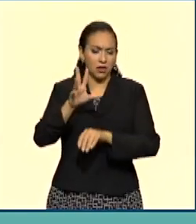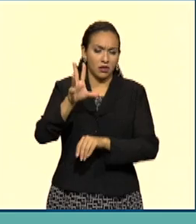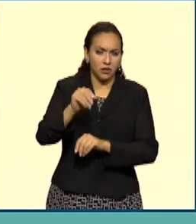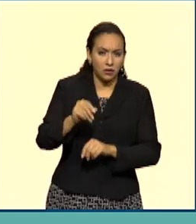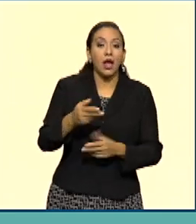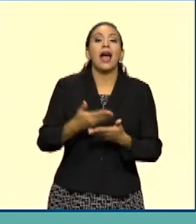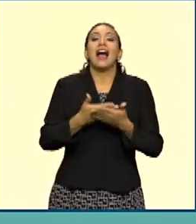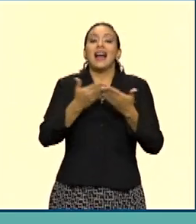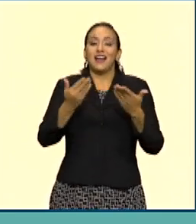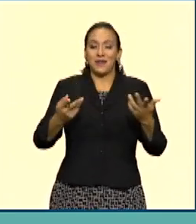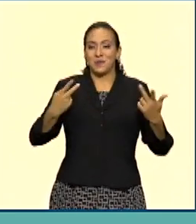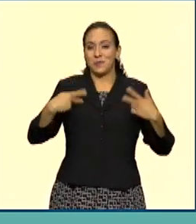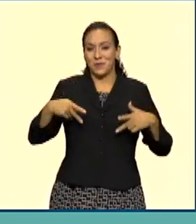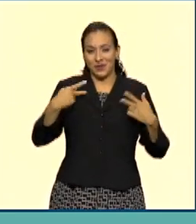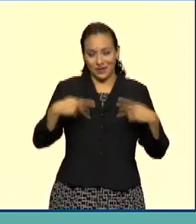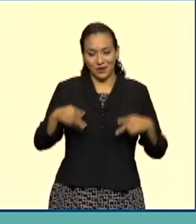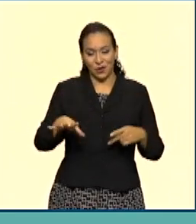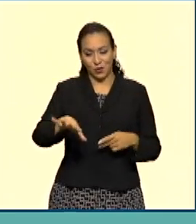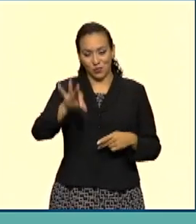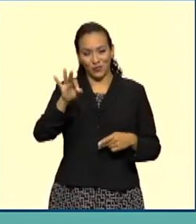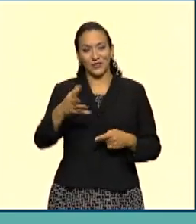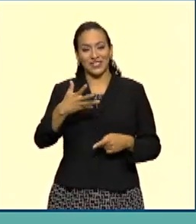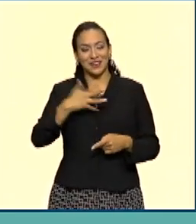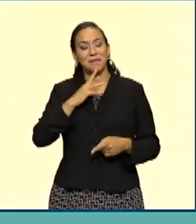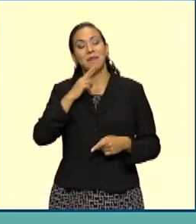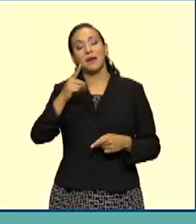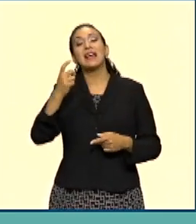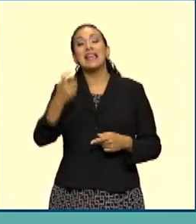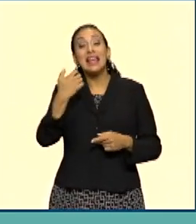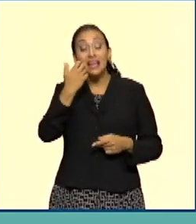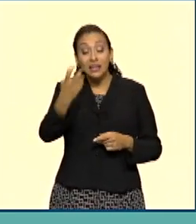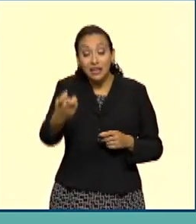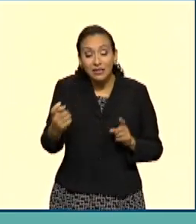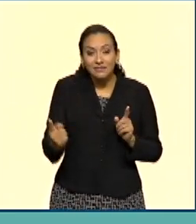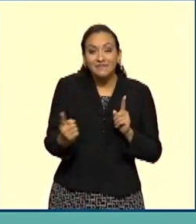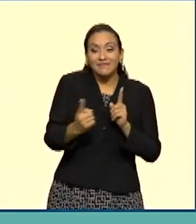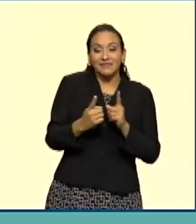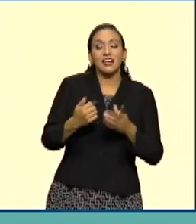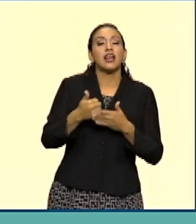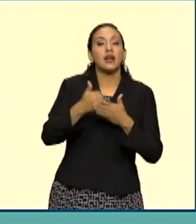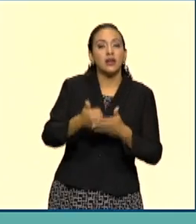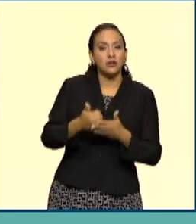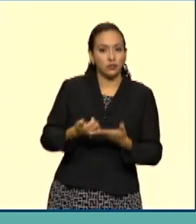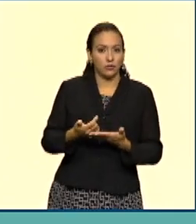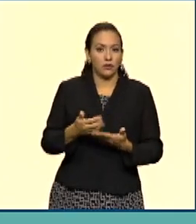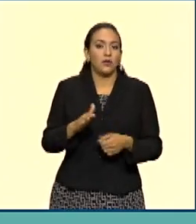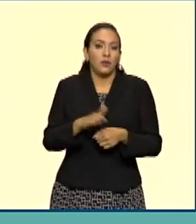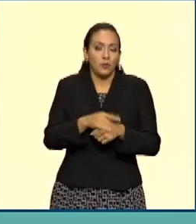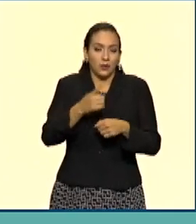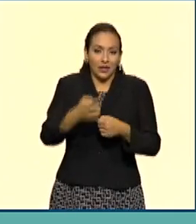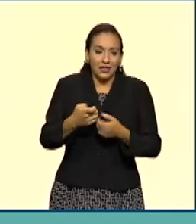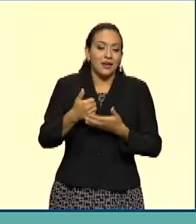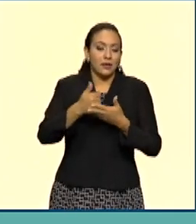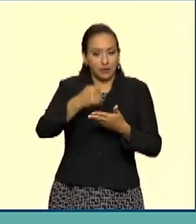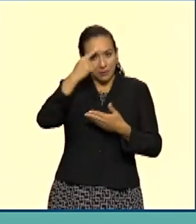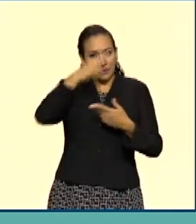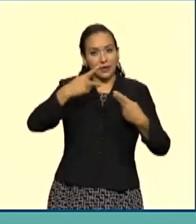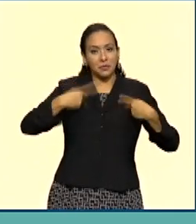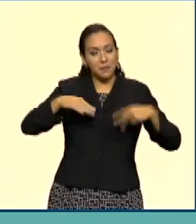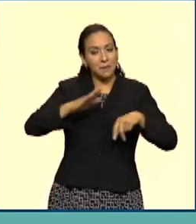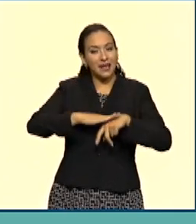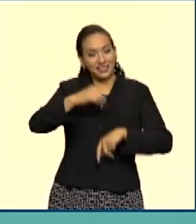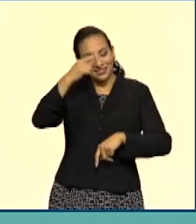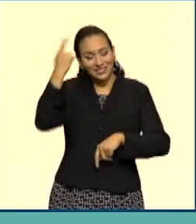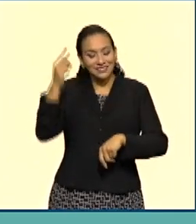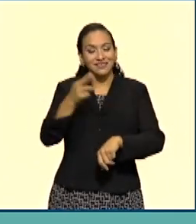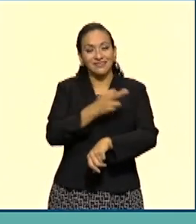tener más opciones y queremos que esta sea una puerta más cercana, o sea, la primera puerta, porque esa es la tendencia de la justicia en el mundo y